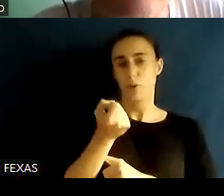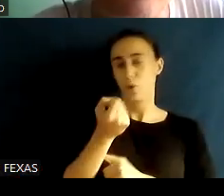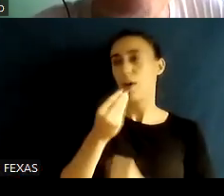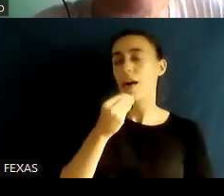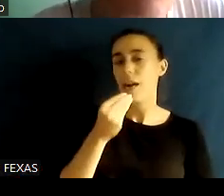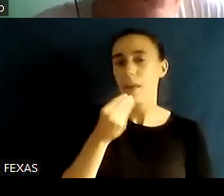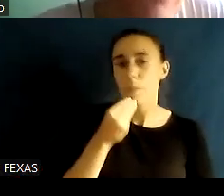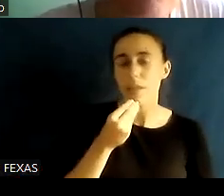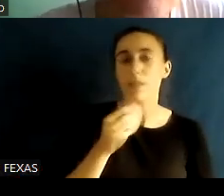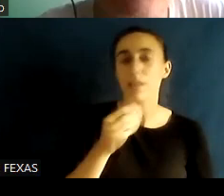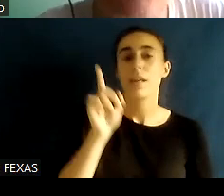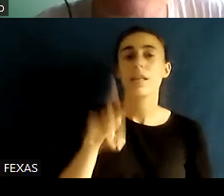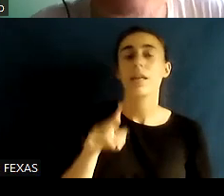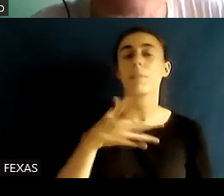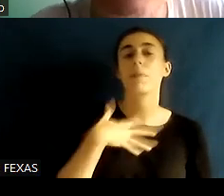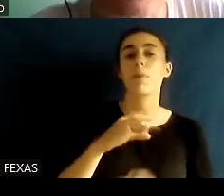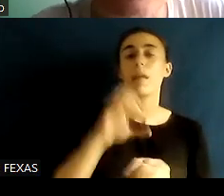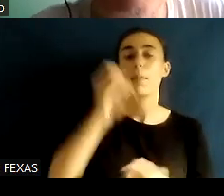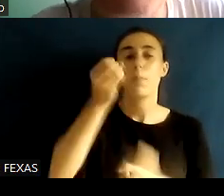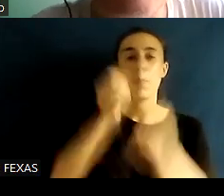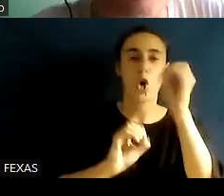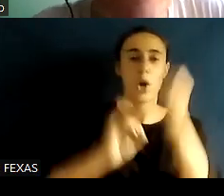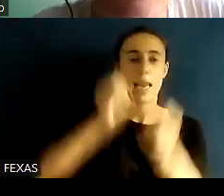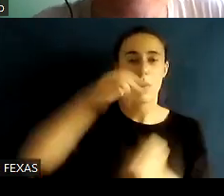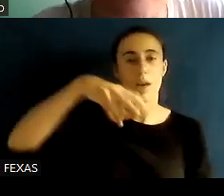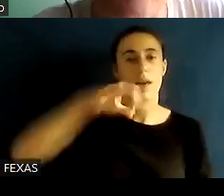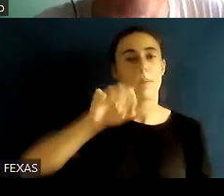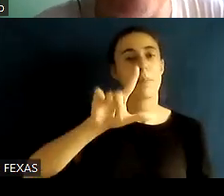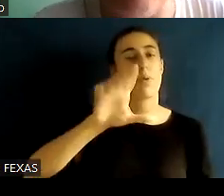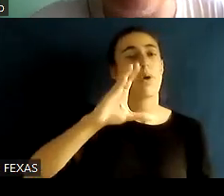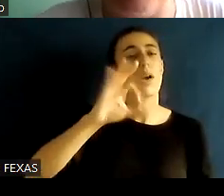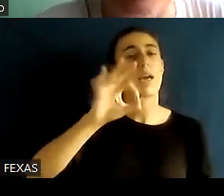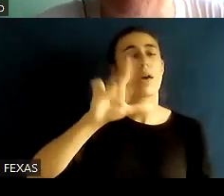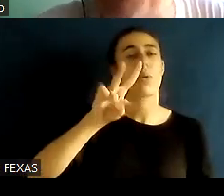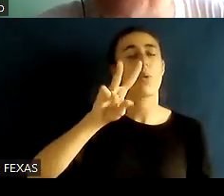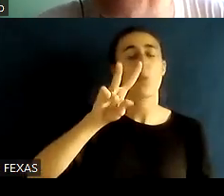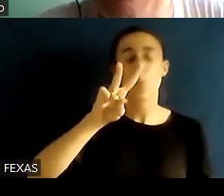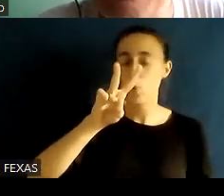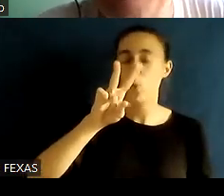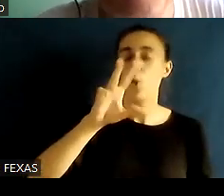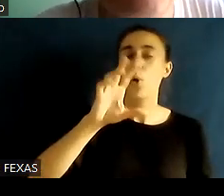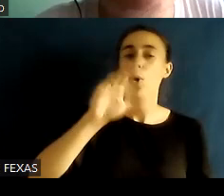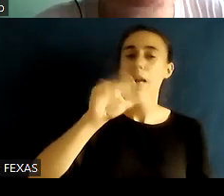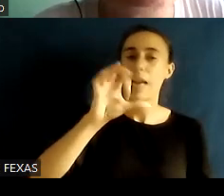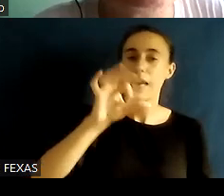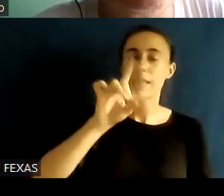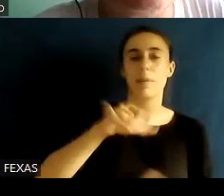alguna molécula, alguna hormona que pudiera estar deficitaria en nuestro organismo.